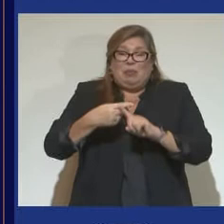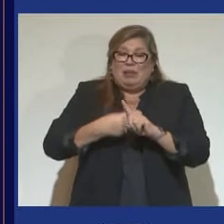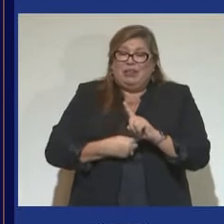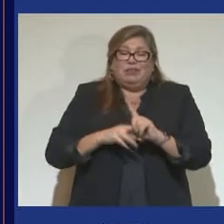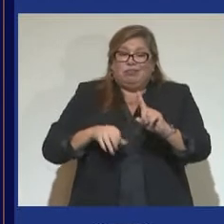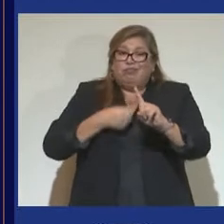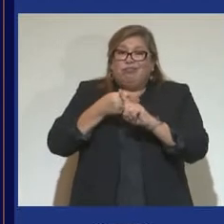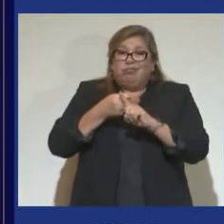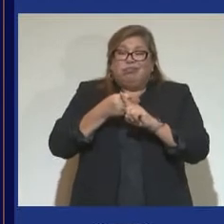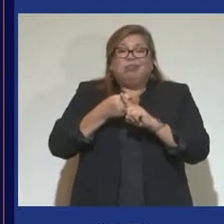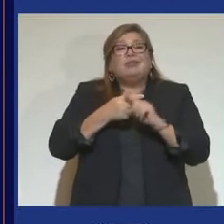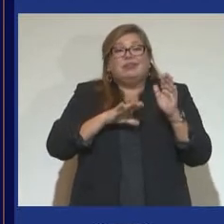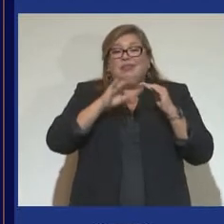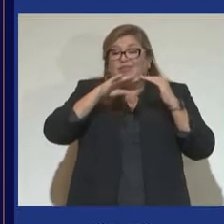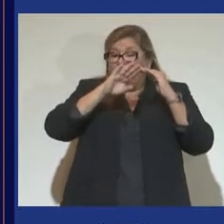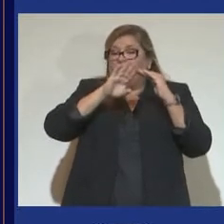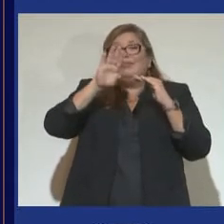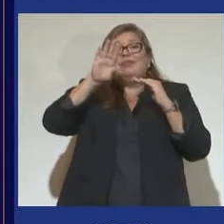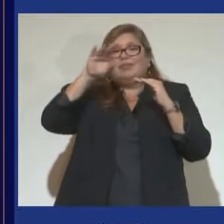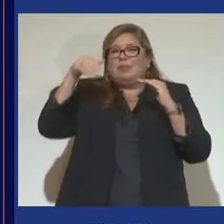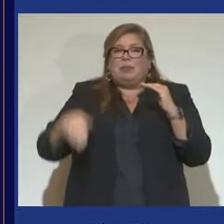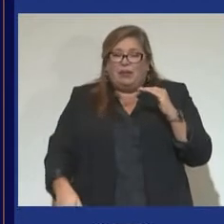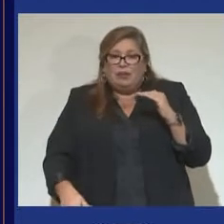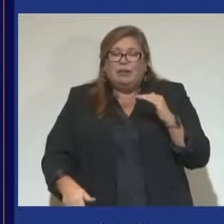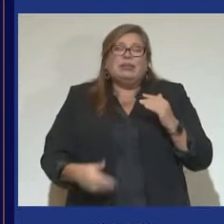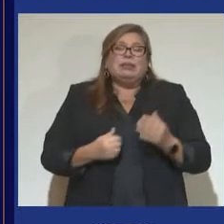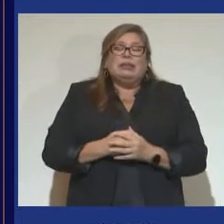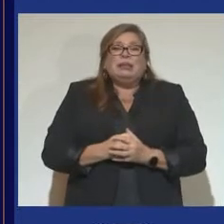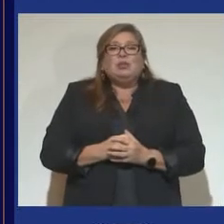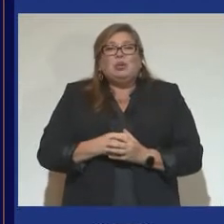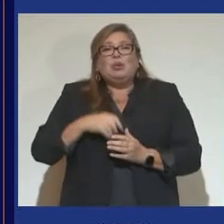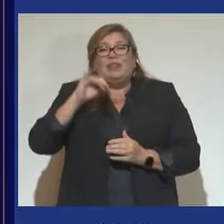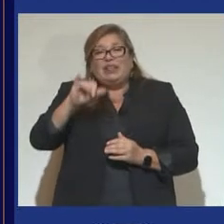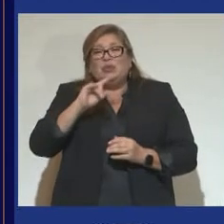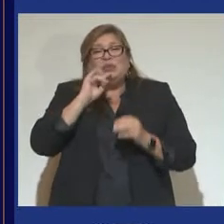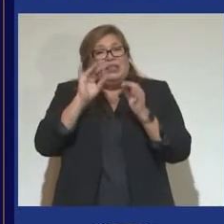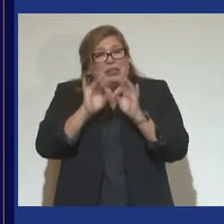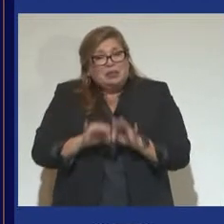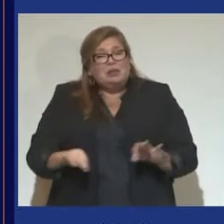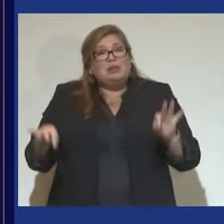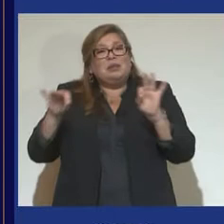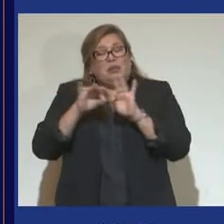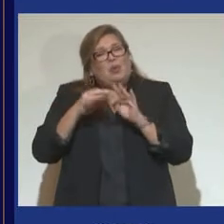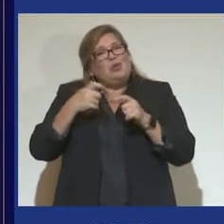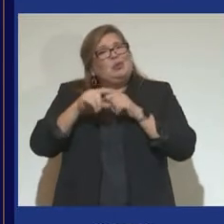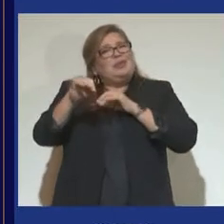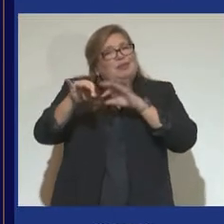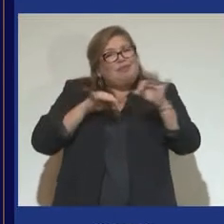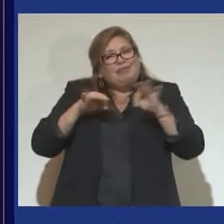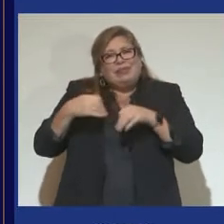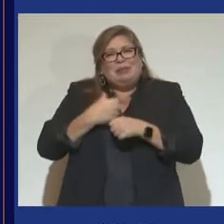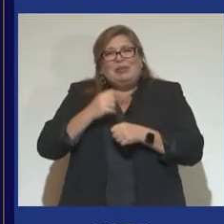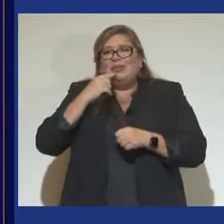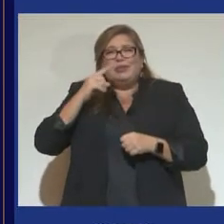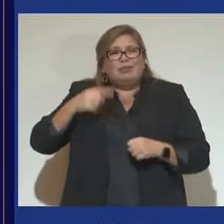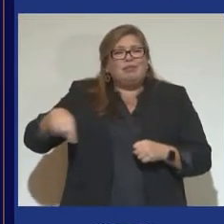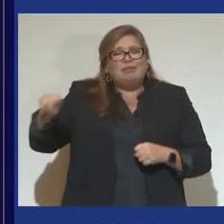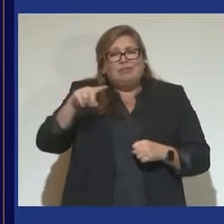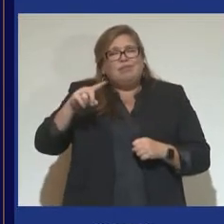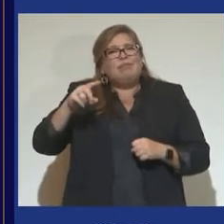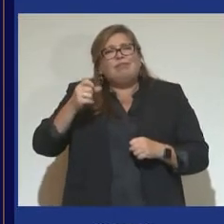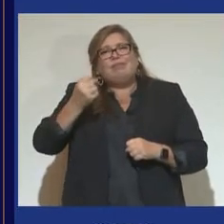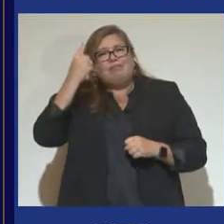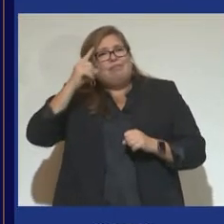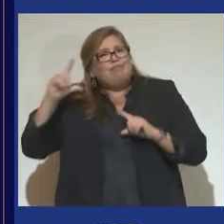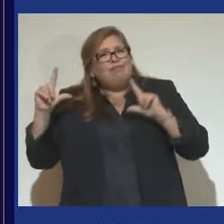abrir y cerrar de ojos los números cambiaron pero nuestros valores no han cambiado y quiero hacer esto como algo un punto importante en el